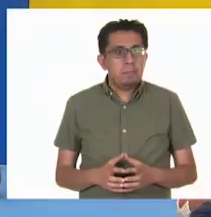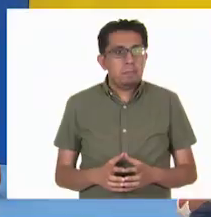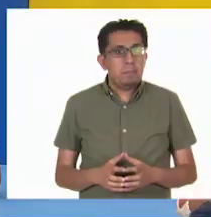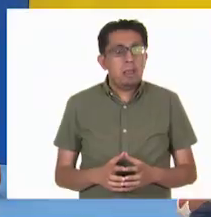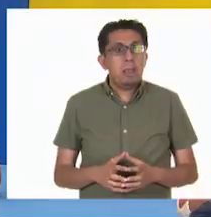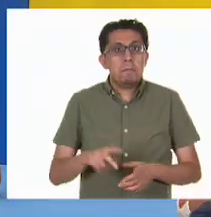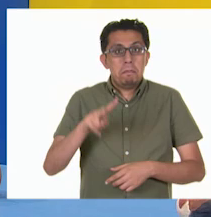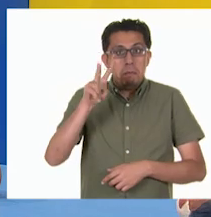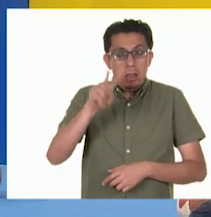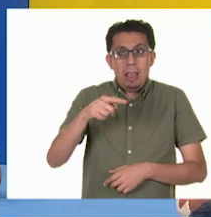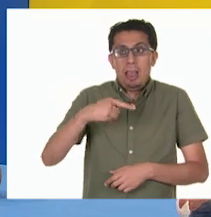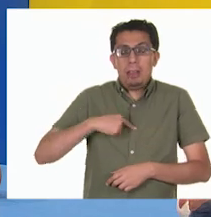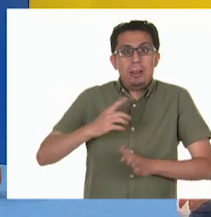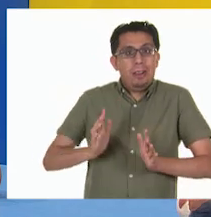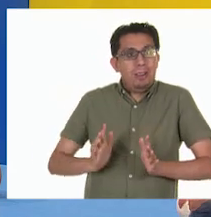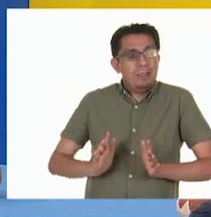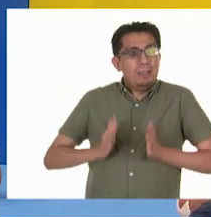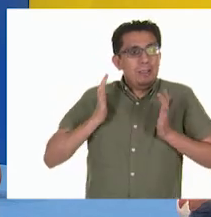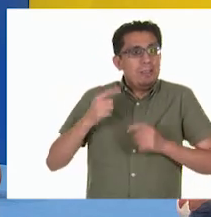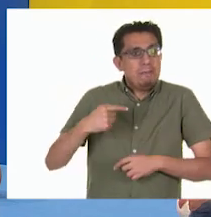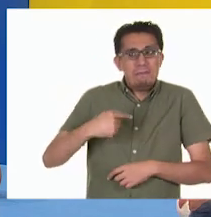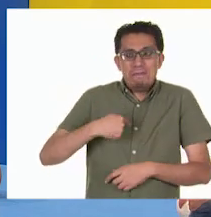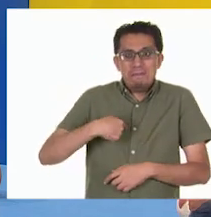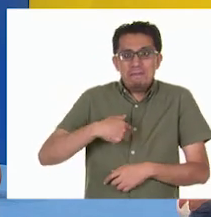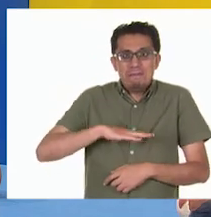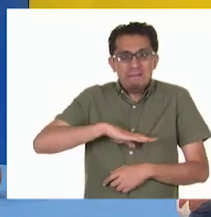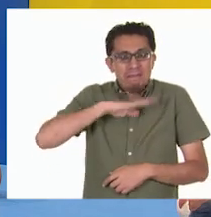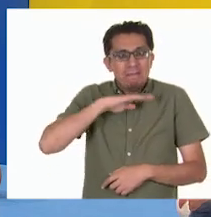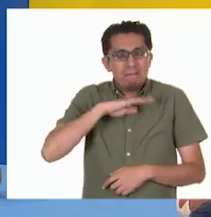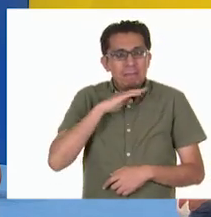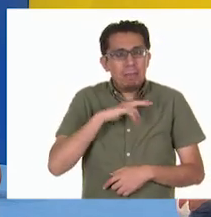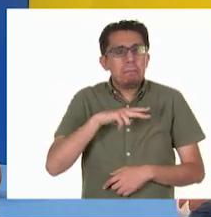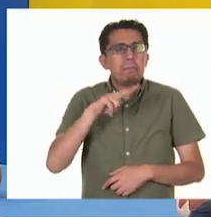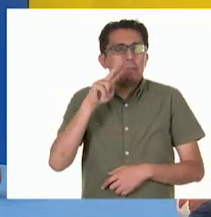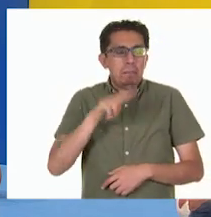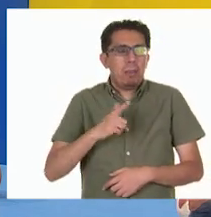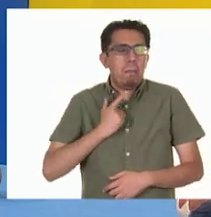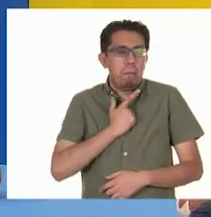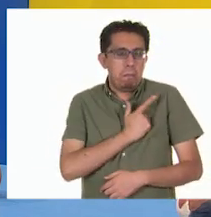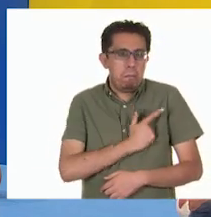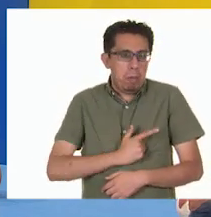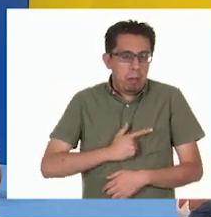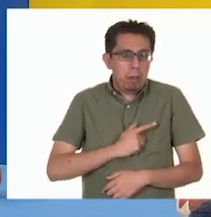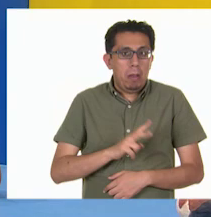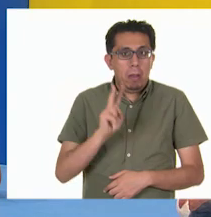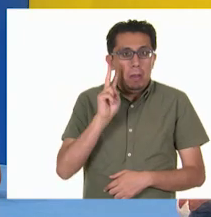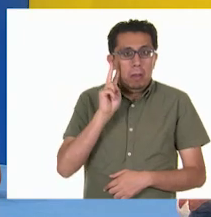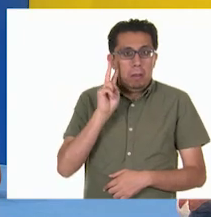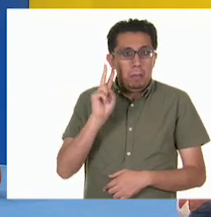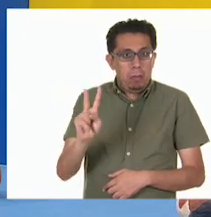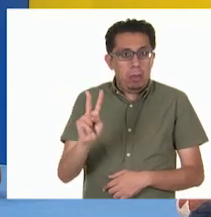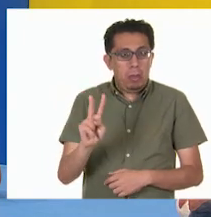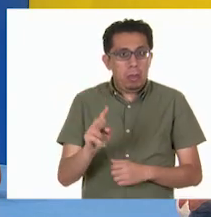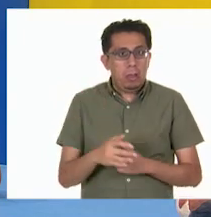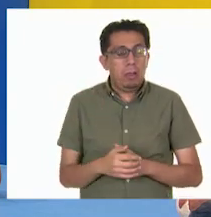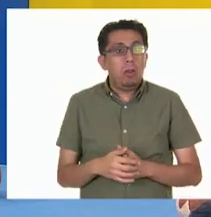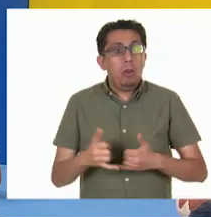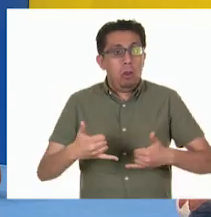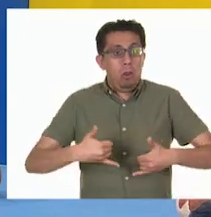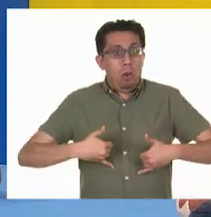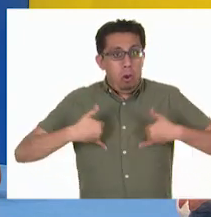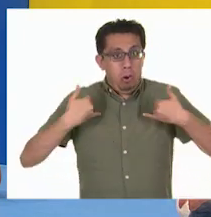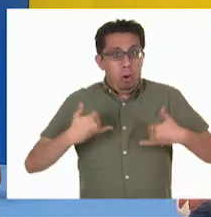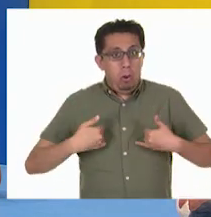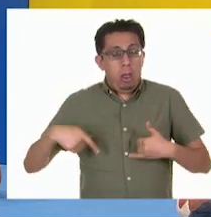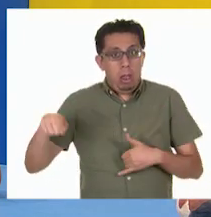Realmente fue una sorpresa, no me lo esperaba. Es muy grato ver las acciones que están emprendiendo los jóvenes